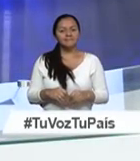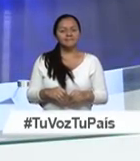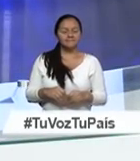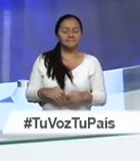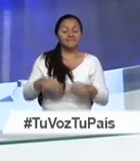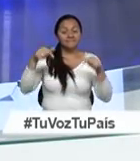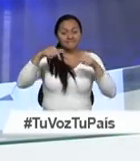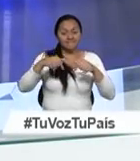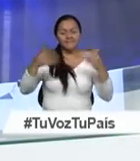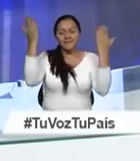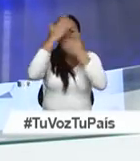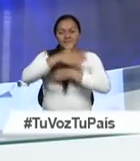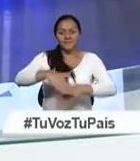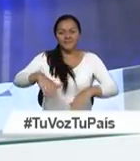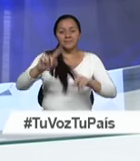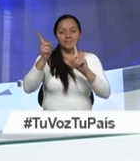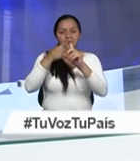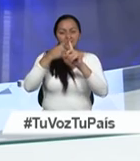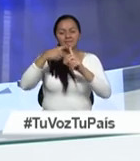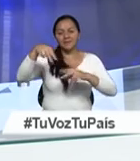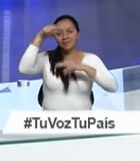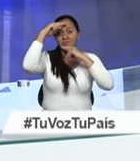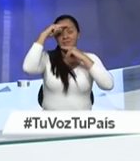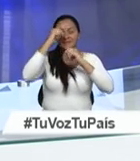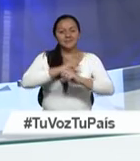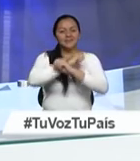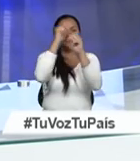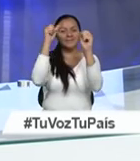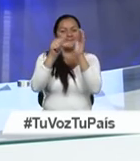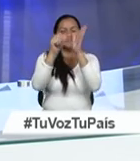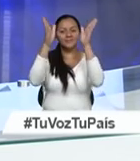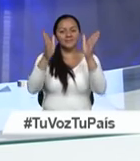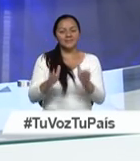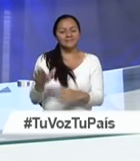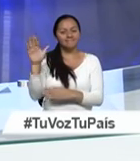De esta manera terminamos la primera emisión de su noticiero ciudadano.